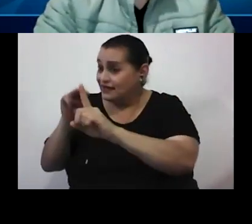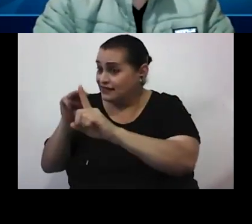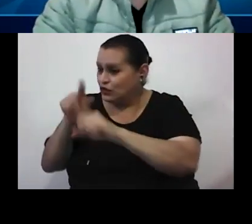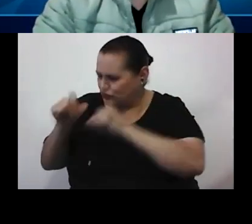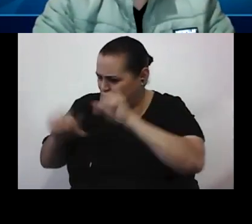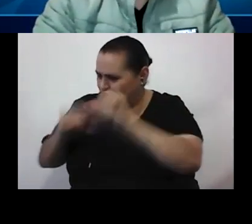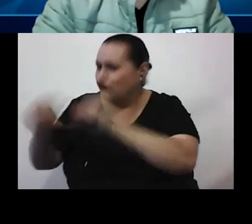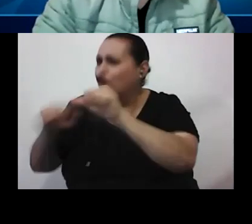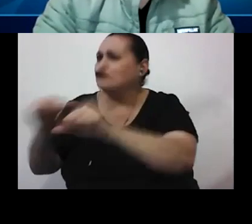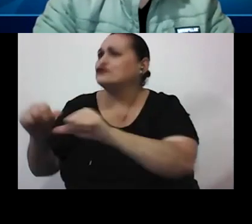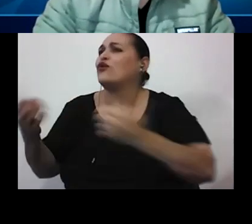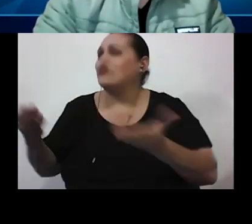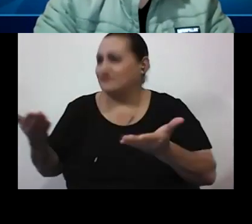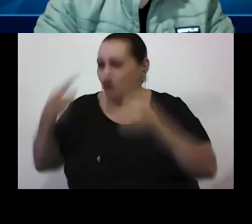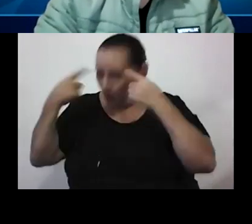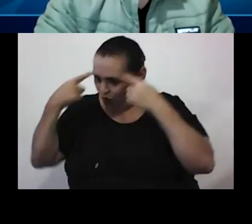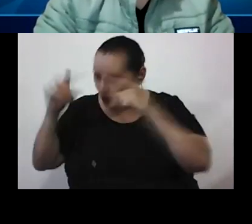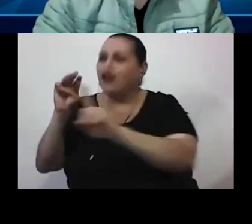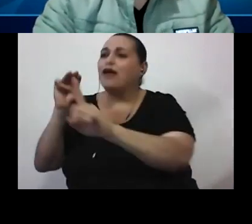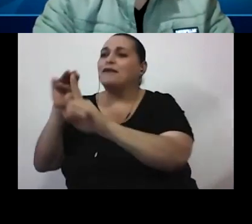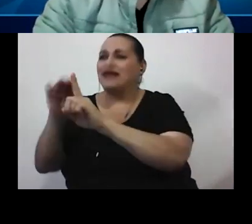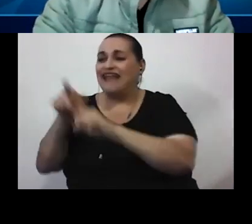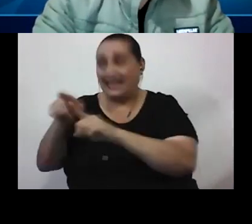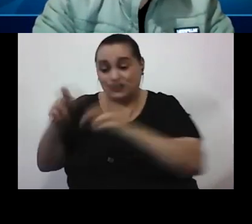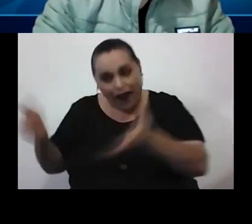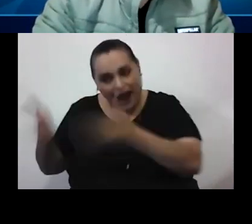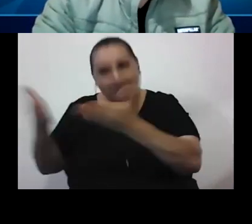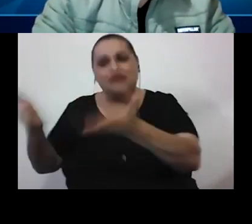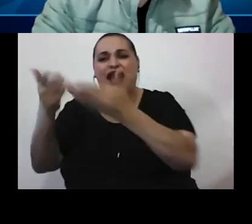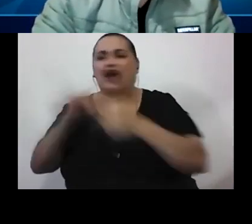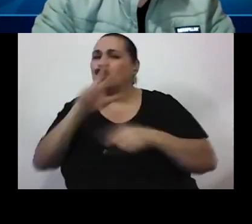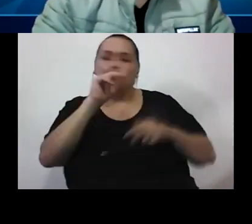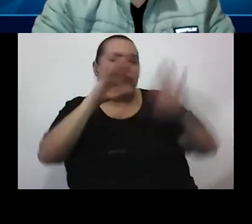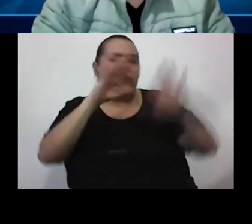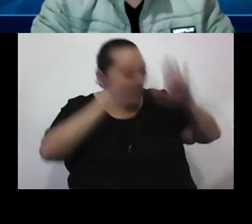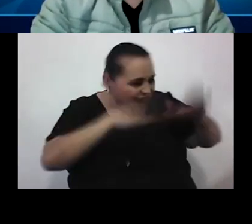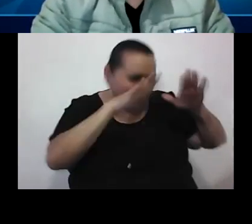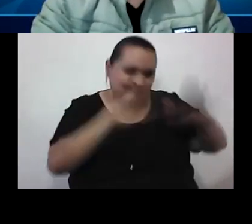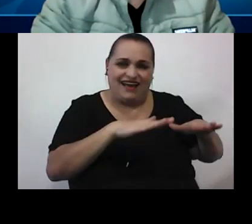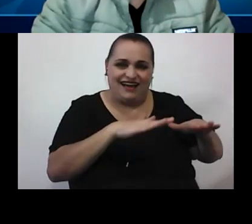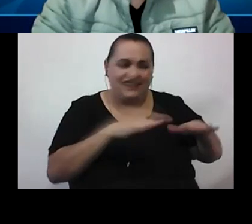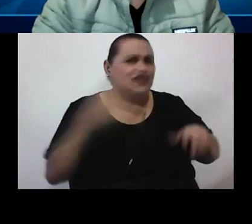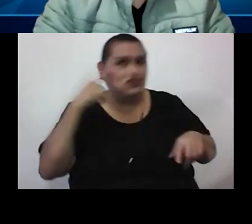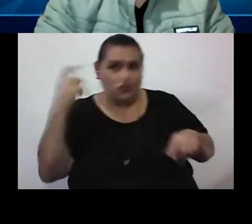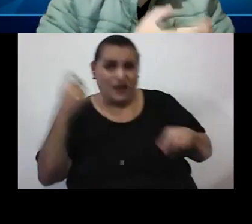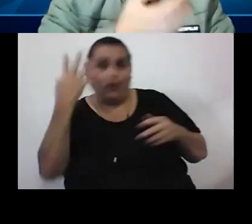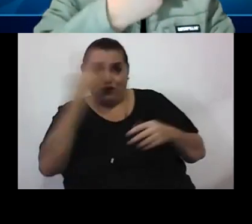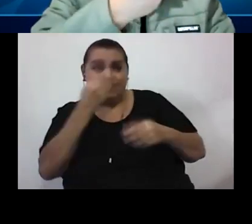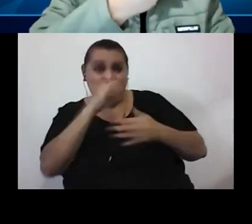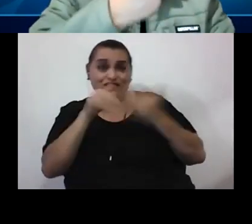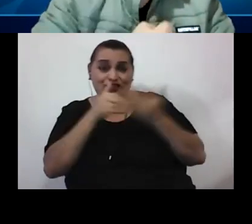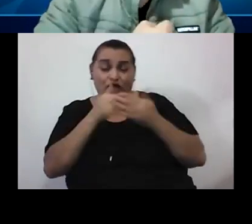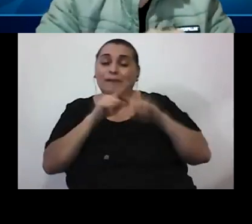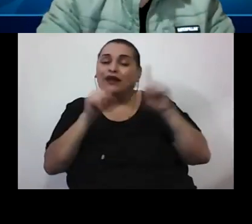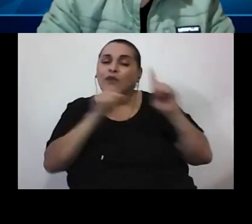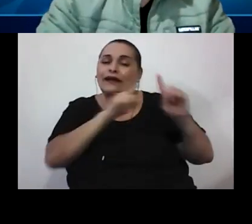lograste tu meta. Eso es animar versus alabar. Suena bonito todo, ¿verdad? Pero